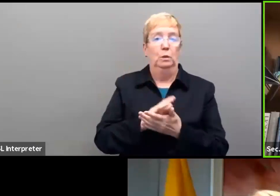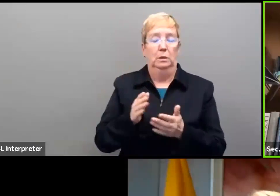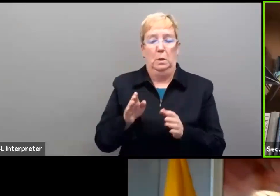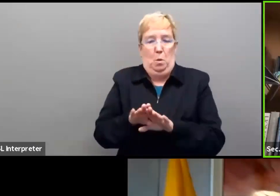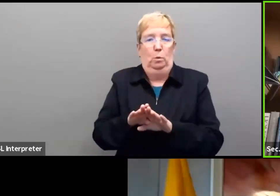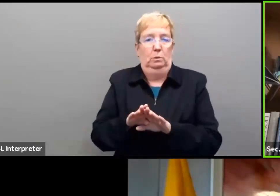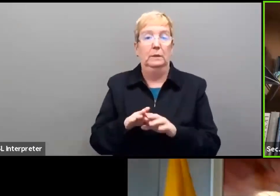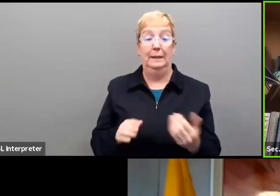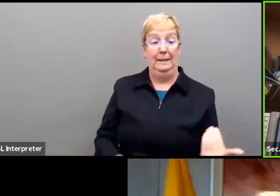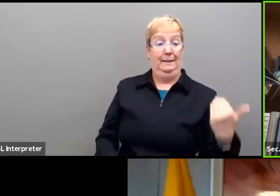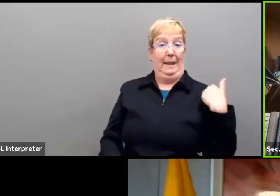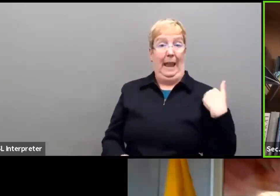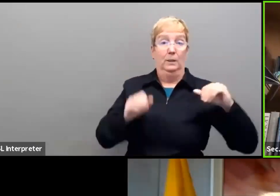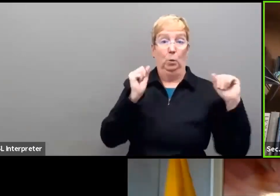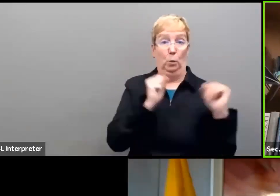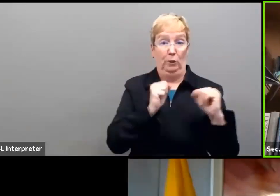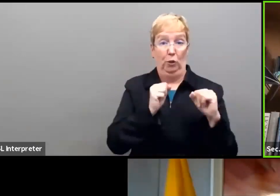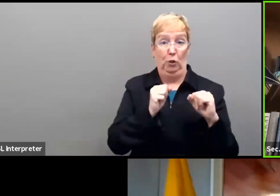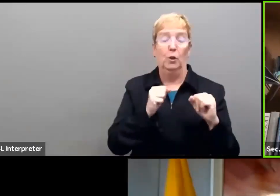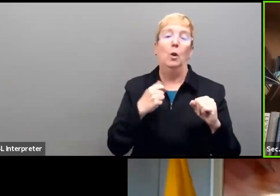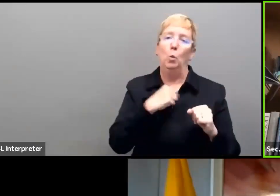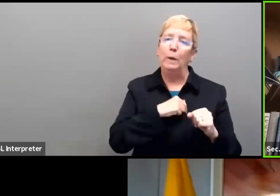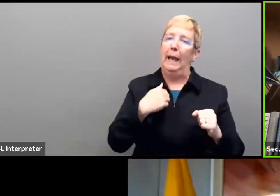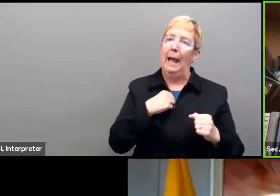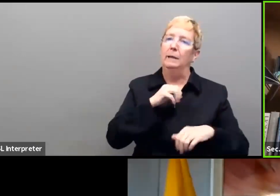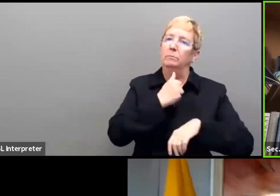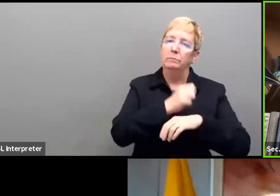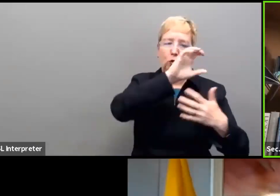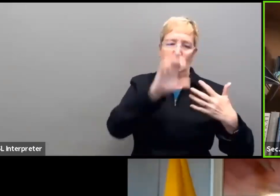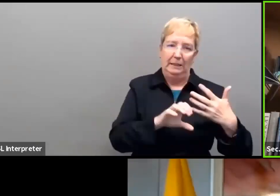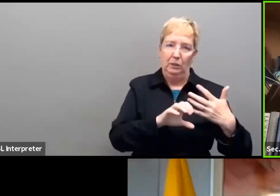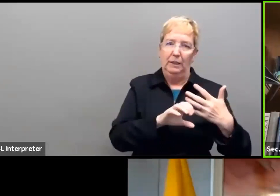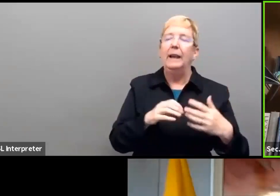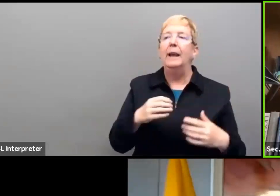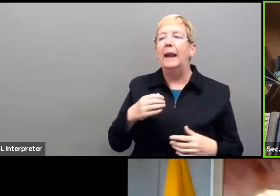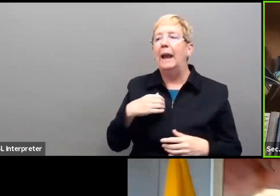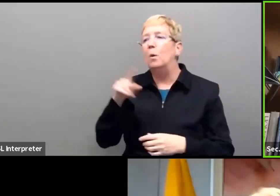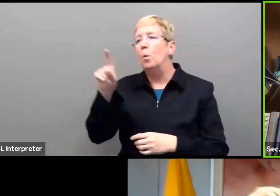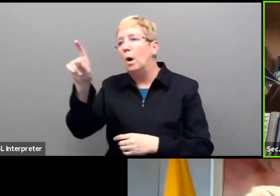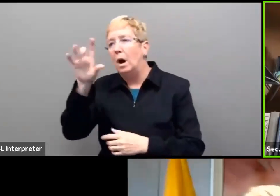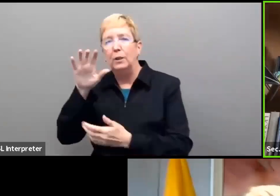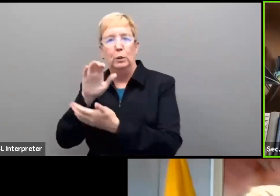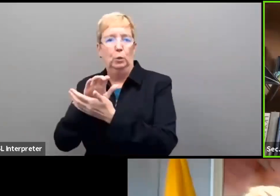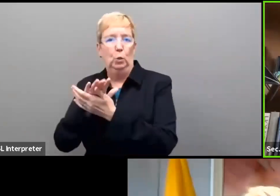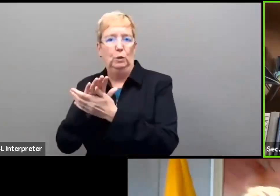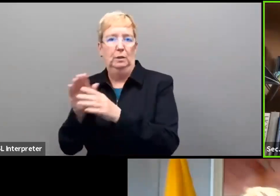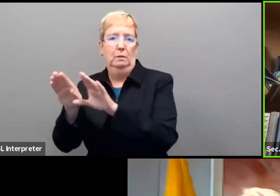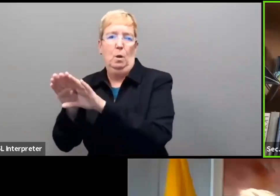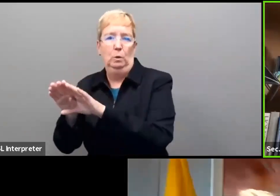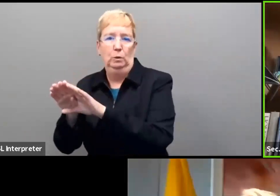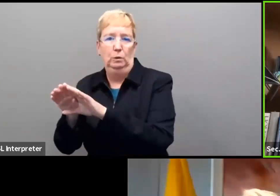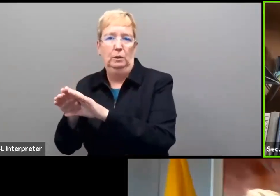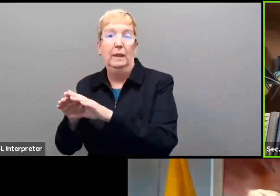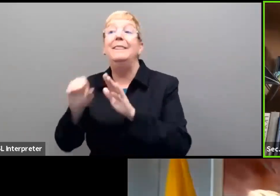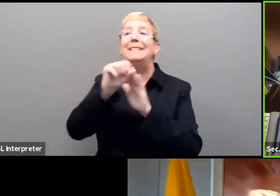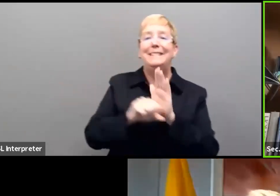seguros. Esta es la mejor herramienta para proteger a más nuevos mexicanos y limitar la propagación. Yo no les puedo